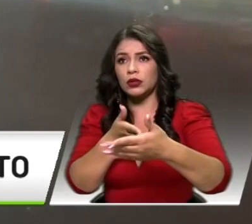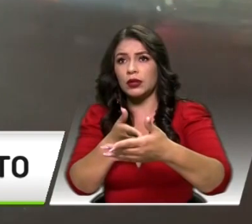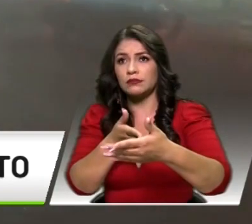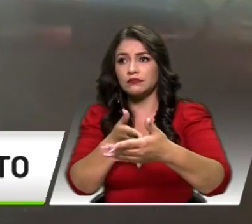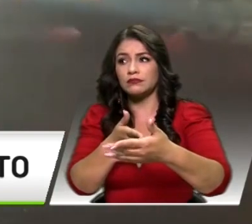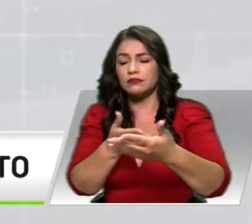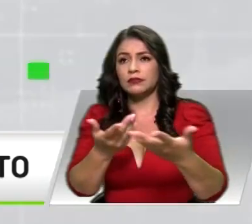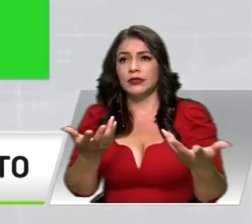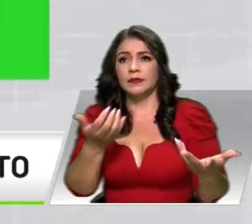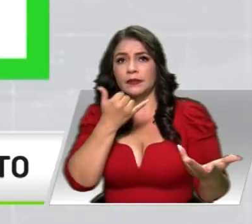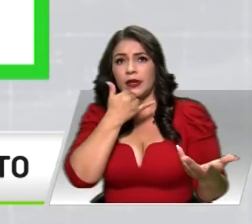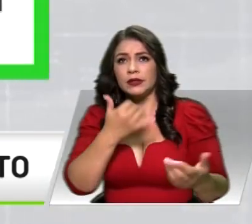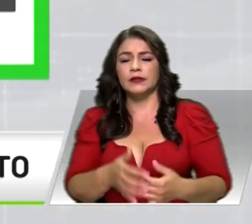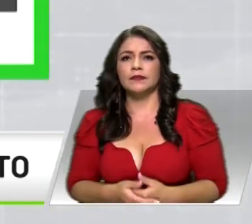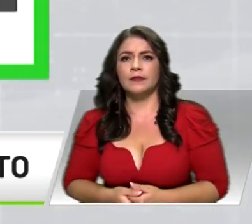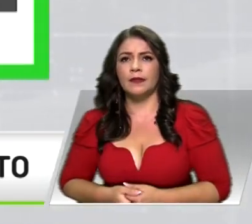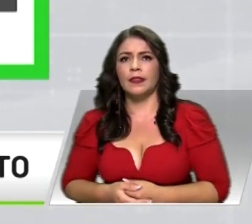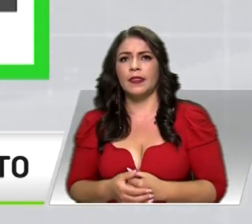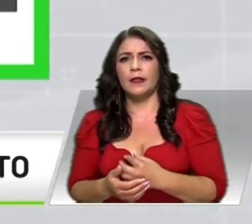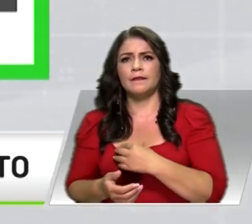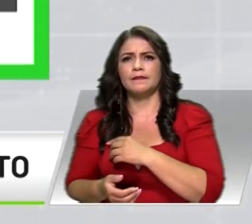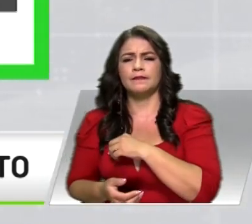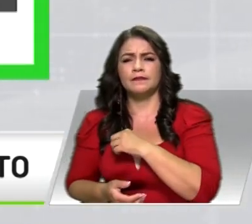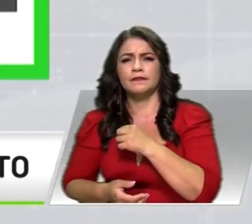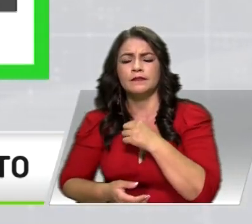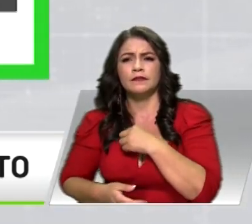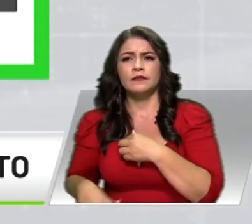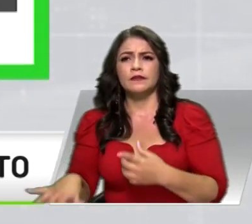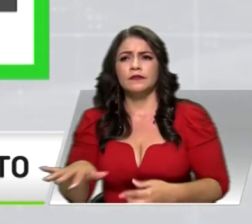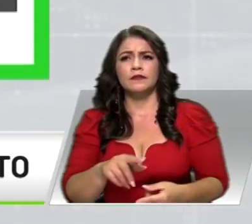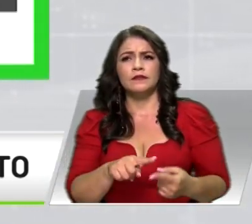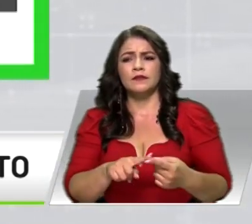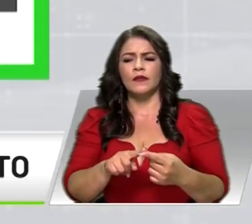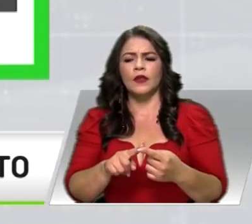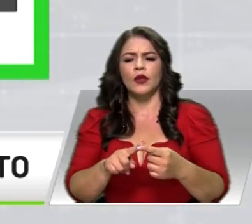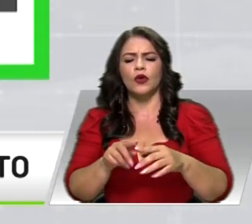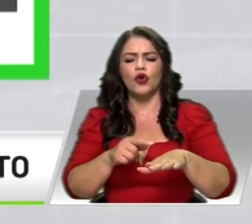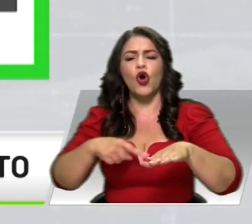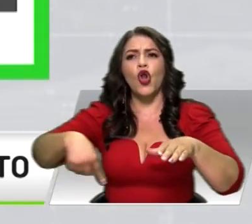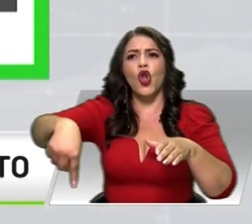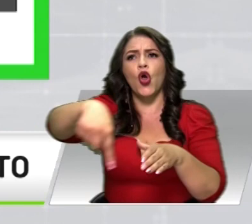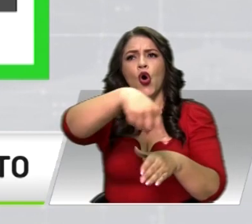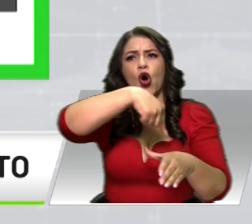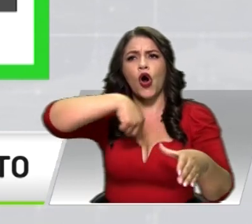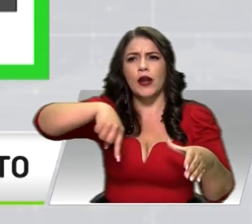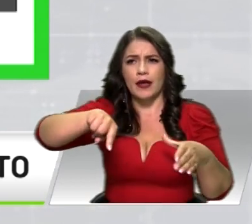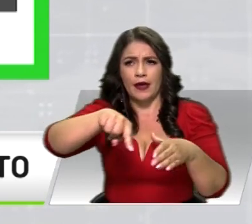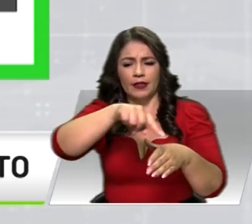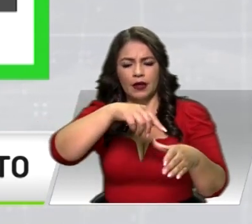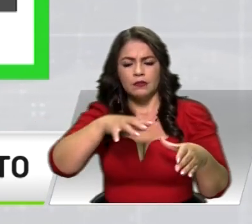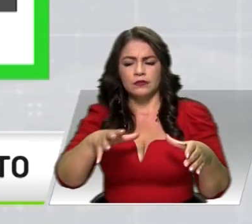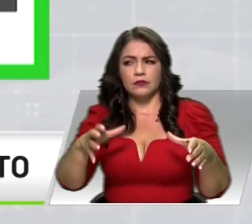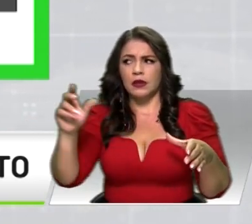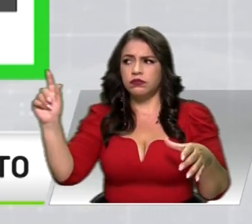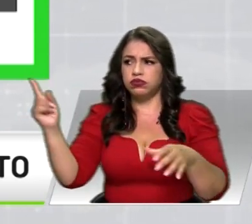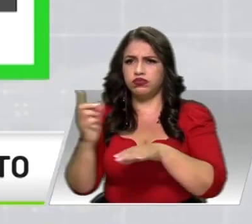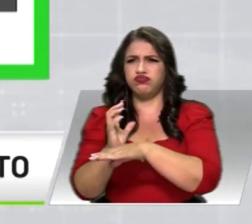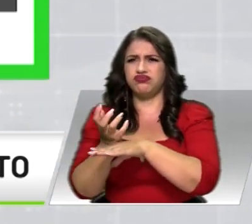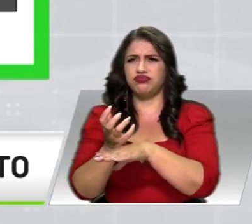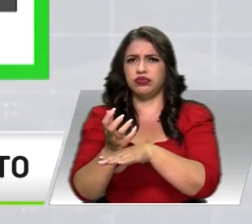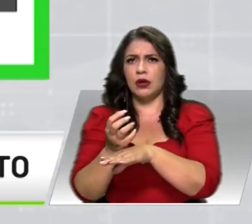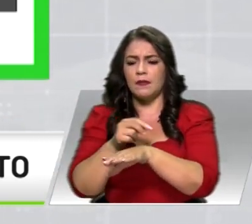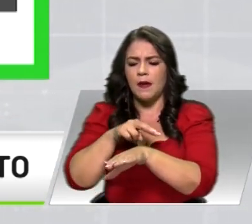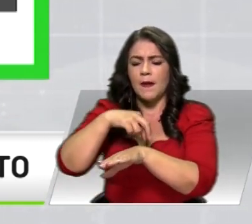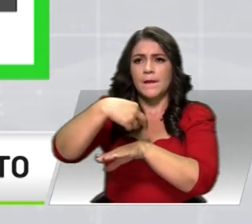del transporte público tuve un altercado acá en la glorieta que les venía comentando me pararon la ambulancia y me la abrieron